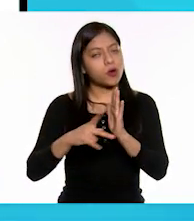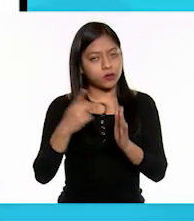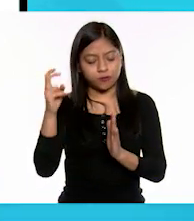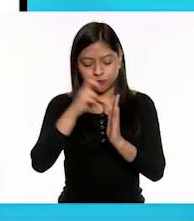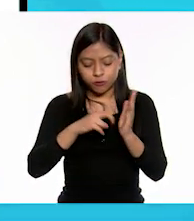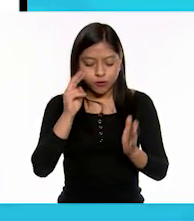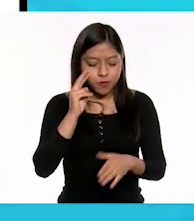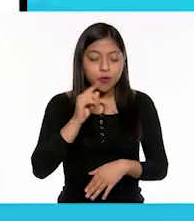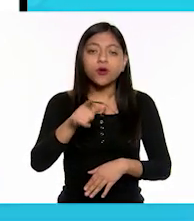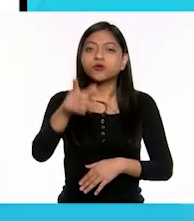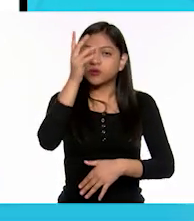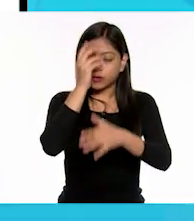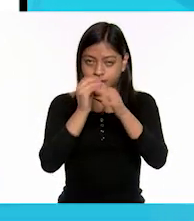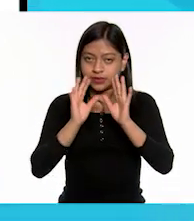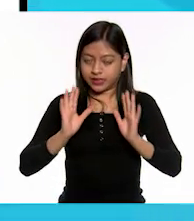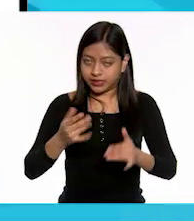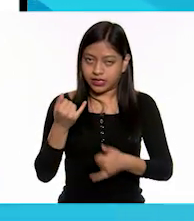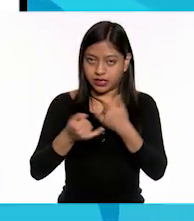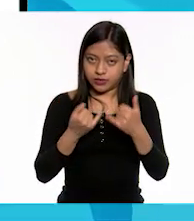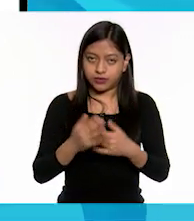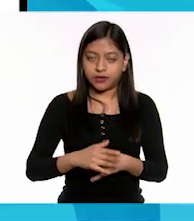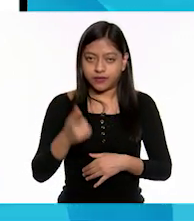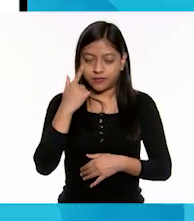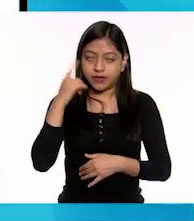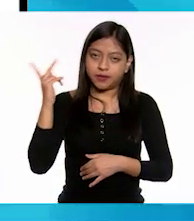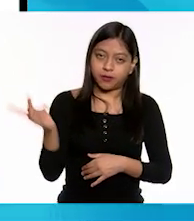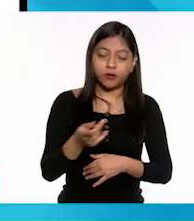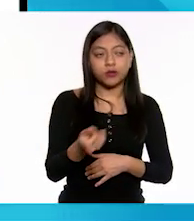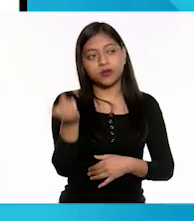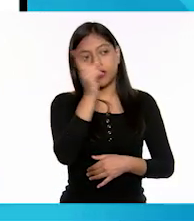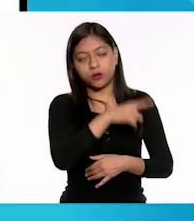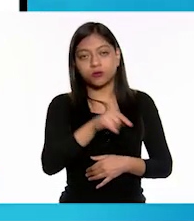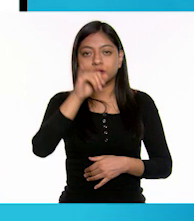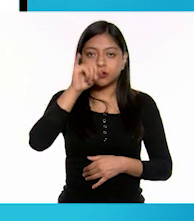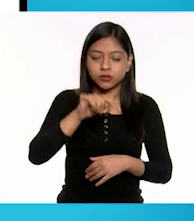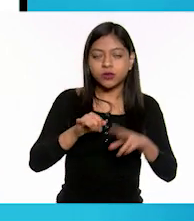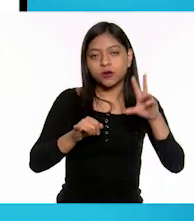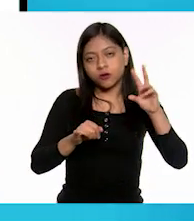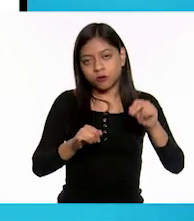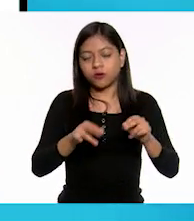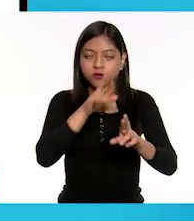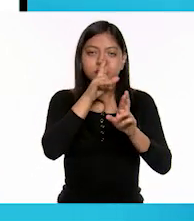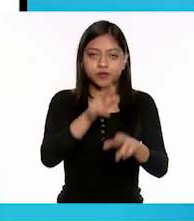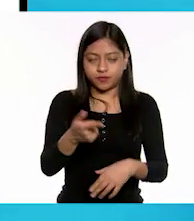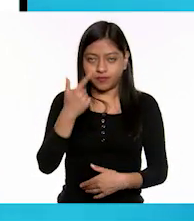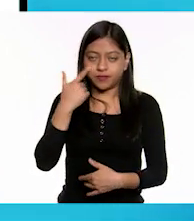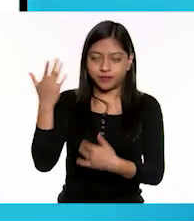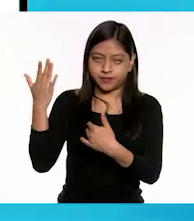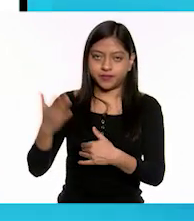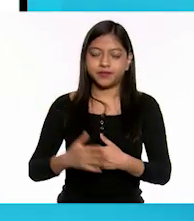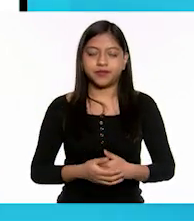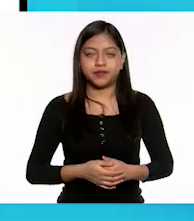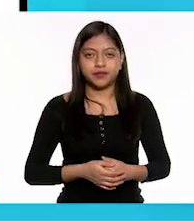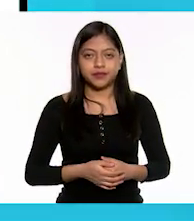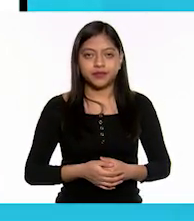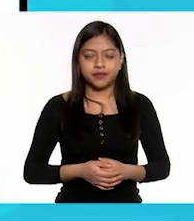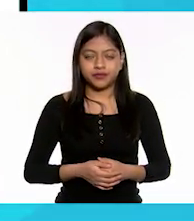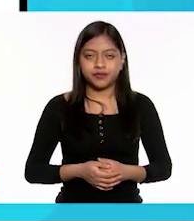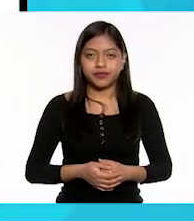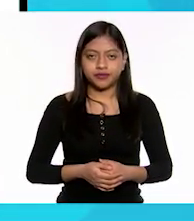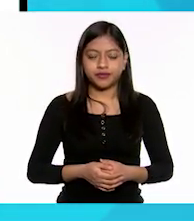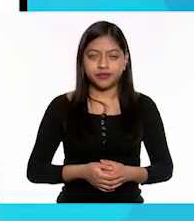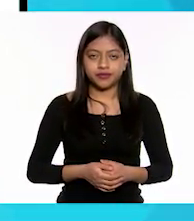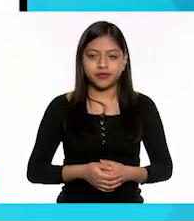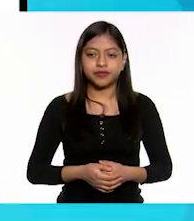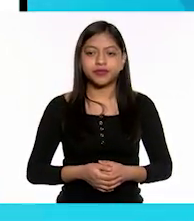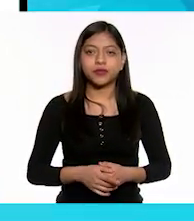aprendiste yo voy a leer la pregunta y tú me dices si me dices no muy bien en este